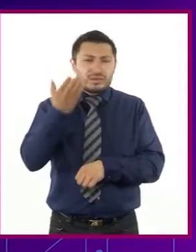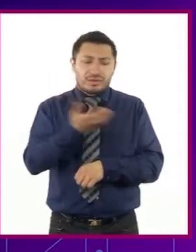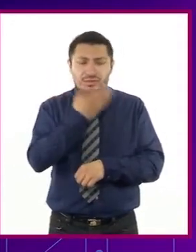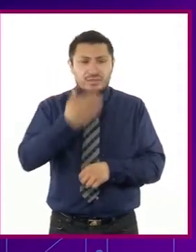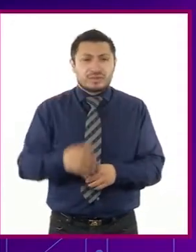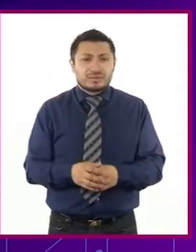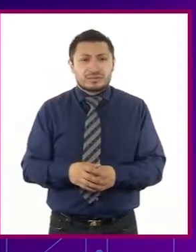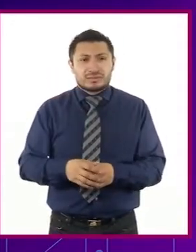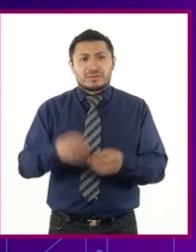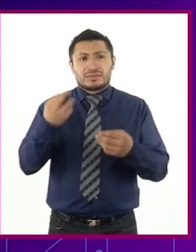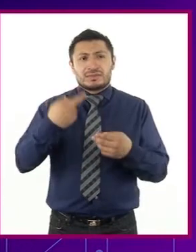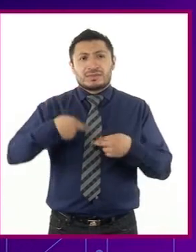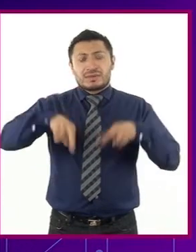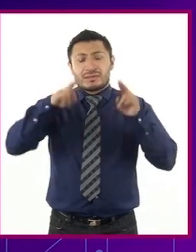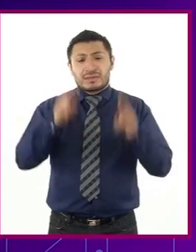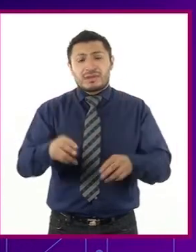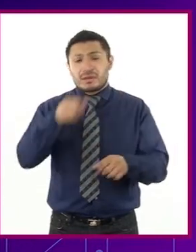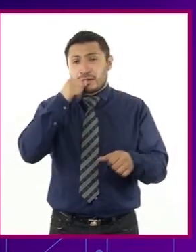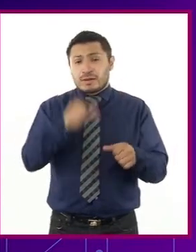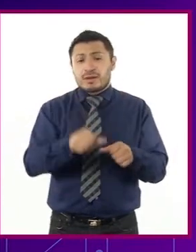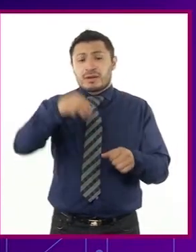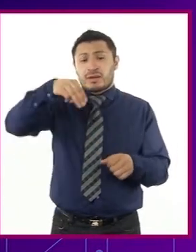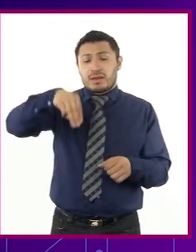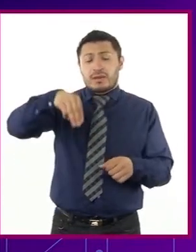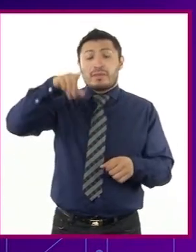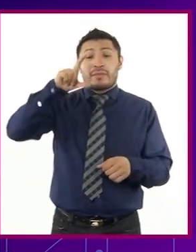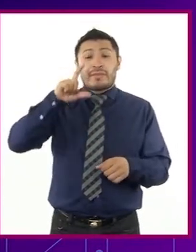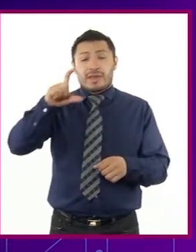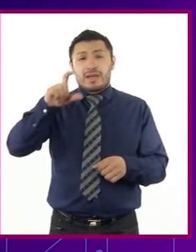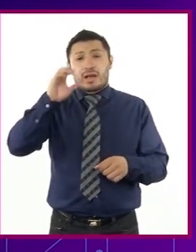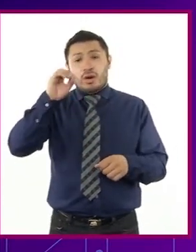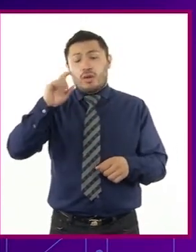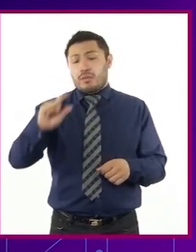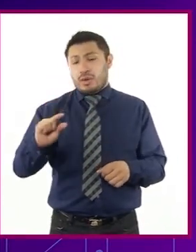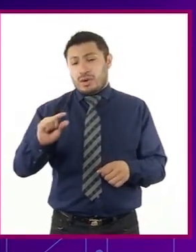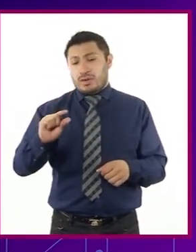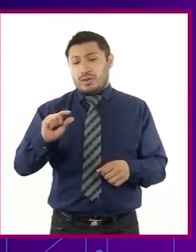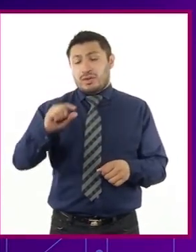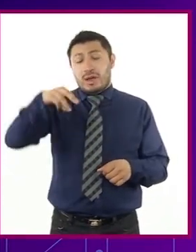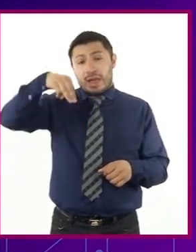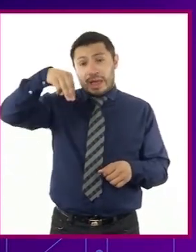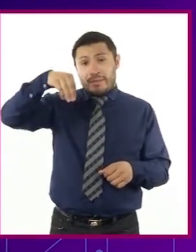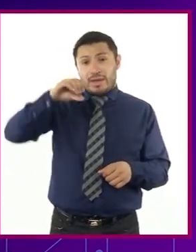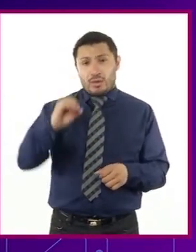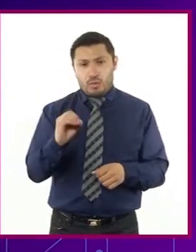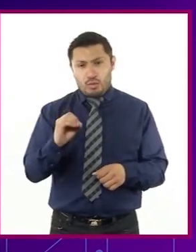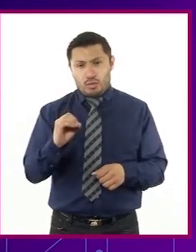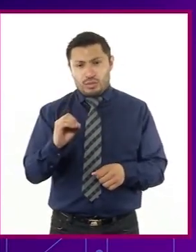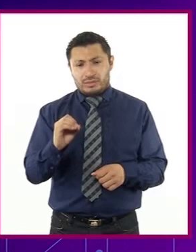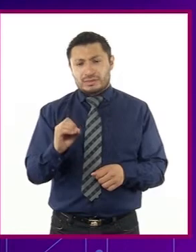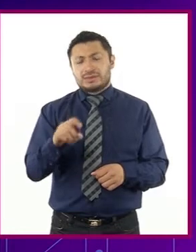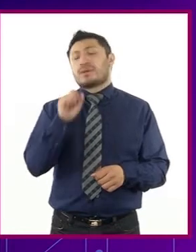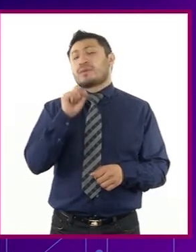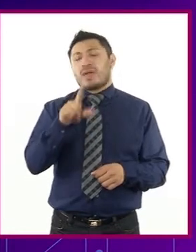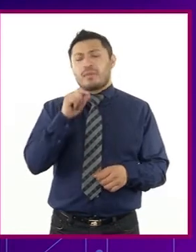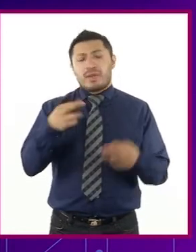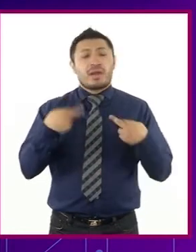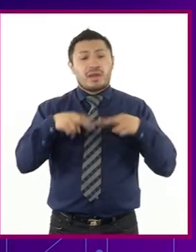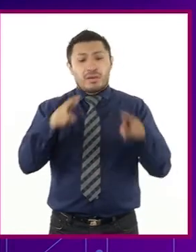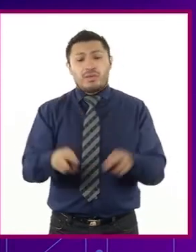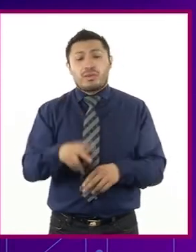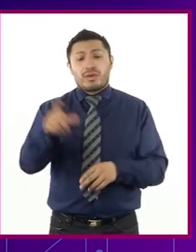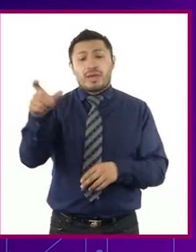se simboliza con las letras M mayúscula o minúscula. También es usual representarla como X